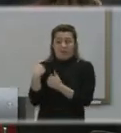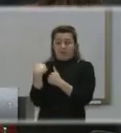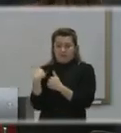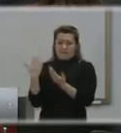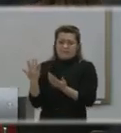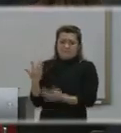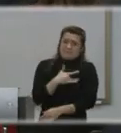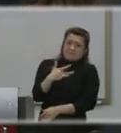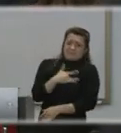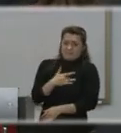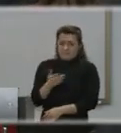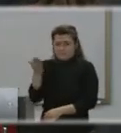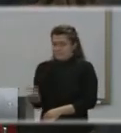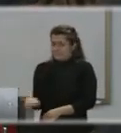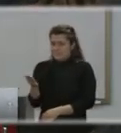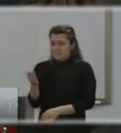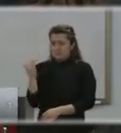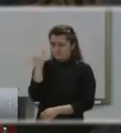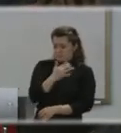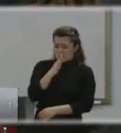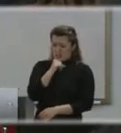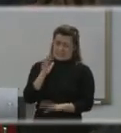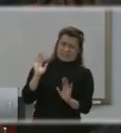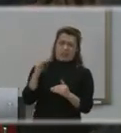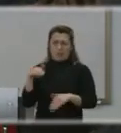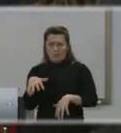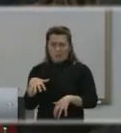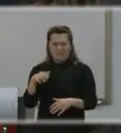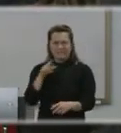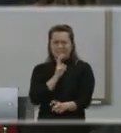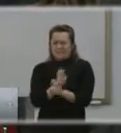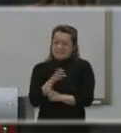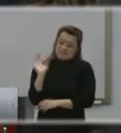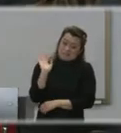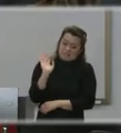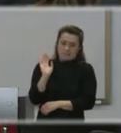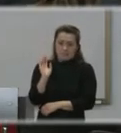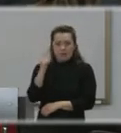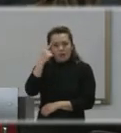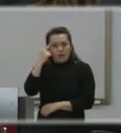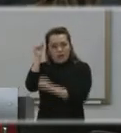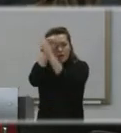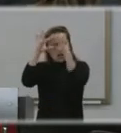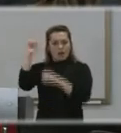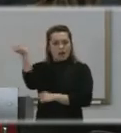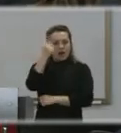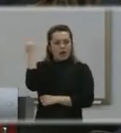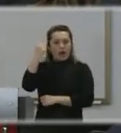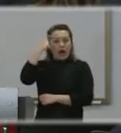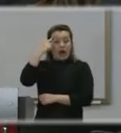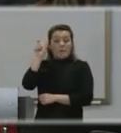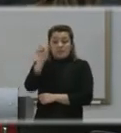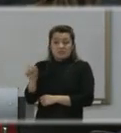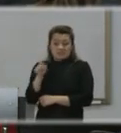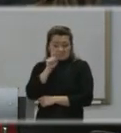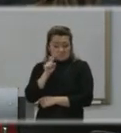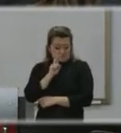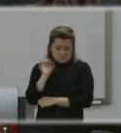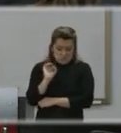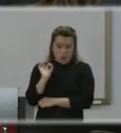eso tampoco implica disfrute y está muy, muy, muy inmerso el imaginario de que son o asexuadas